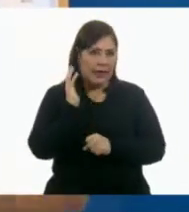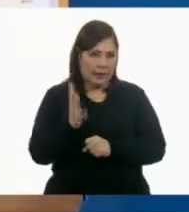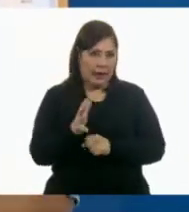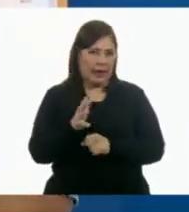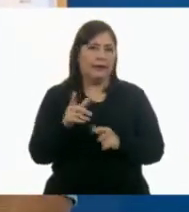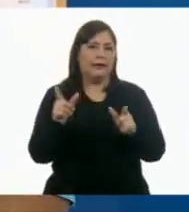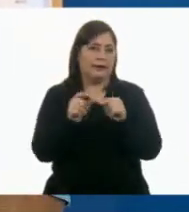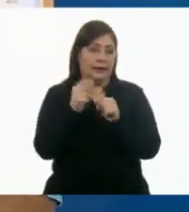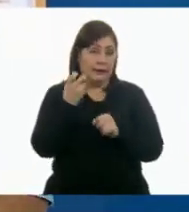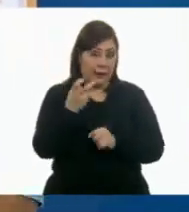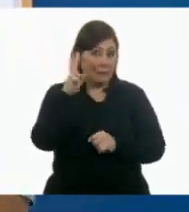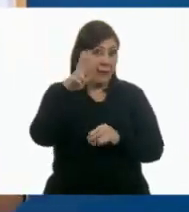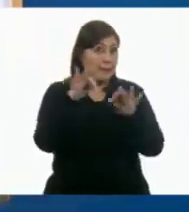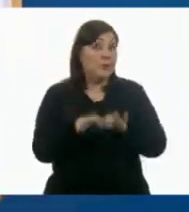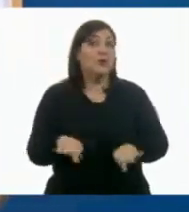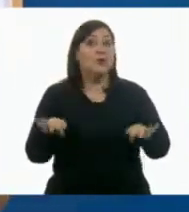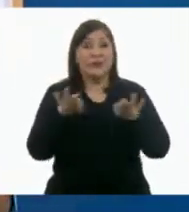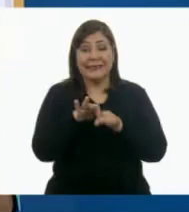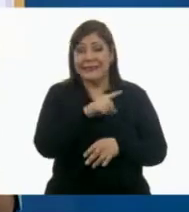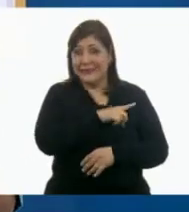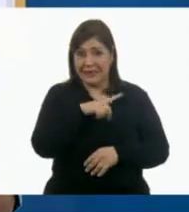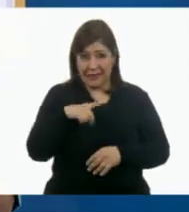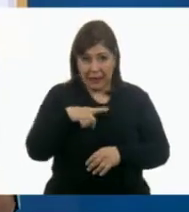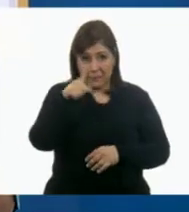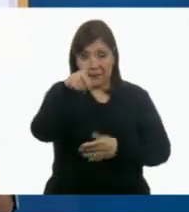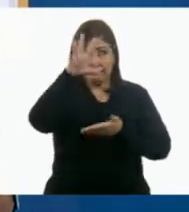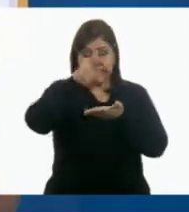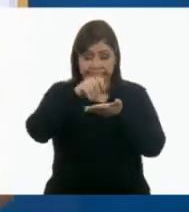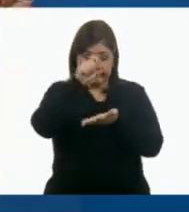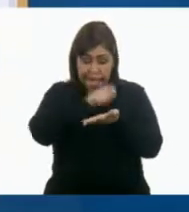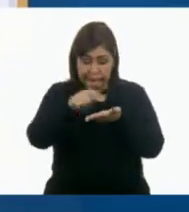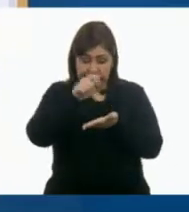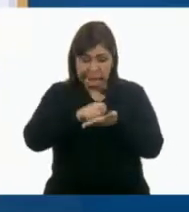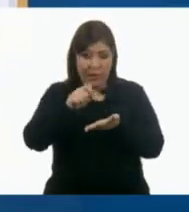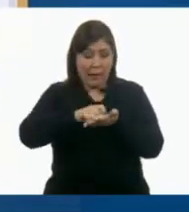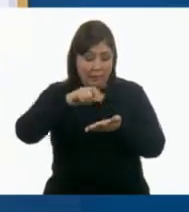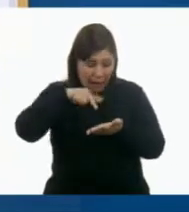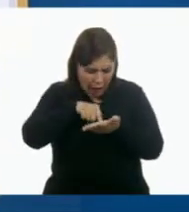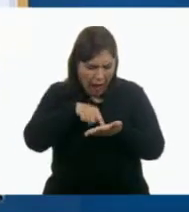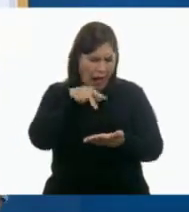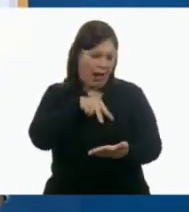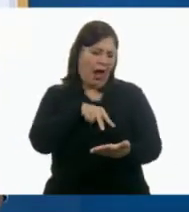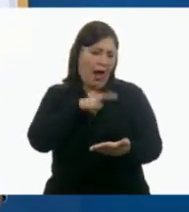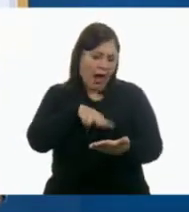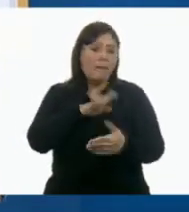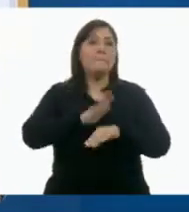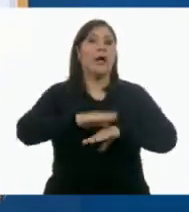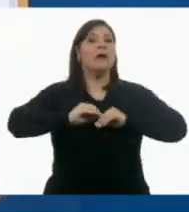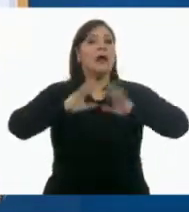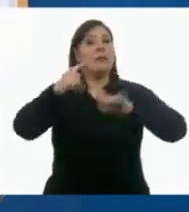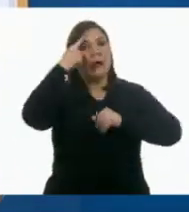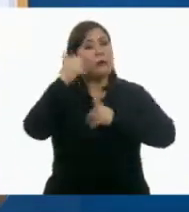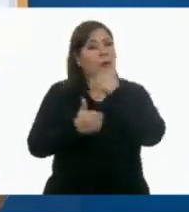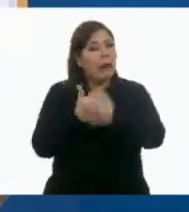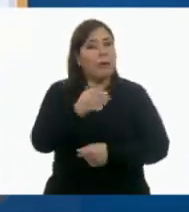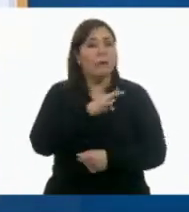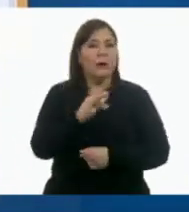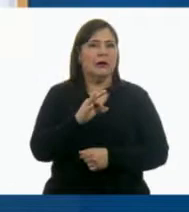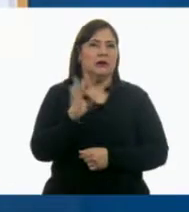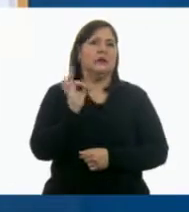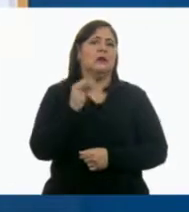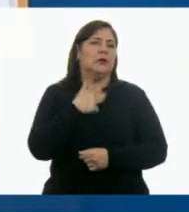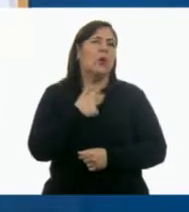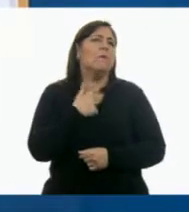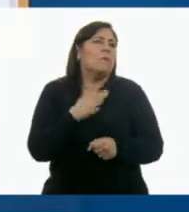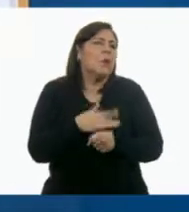terminado, porque es importante que tengamos nuestros apuntes claros y podamos avanzar. ¿Por qué? Porque déjenme contarles